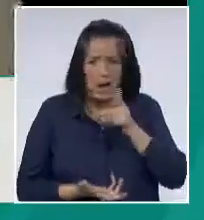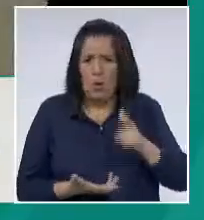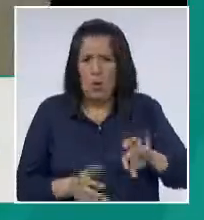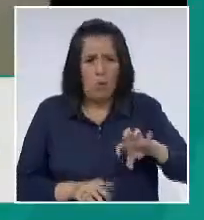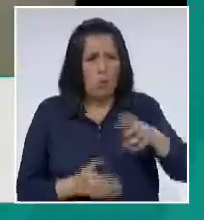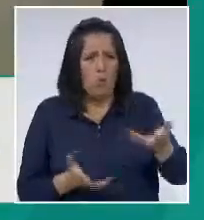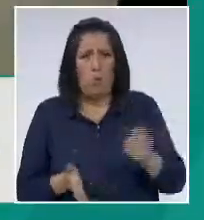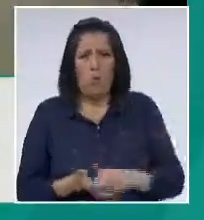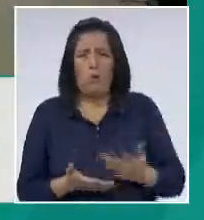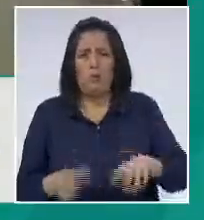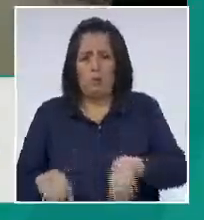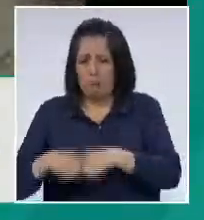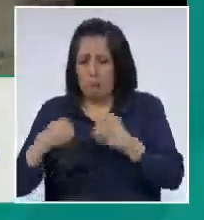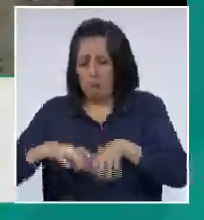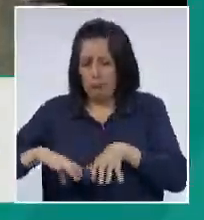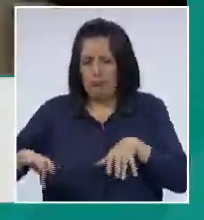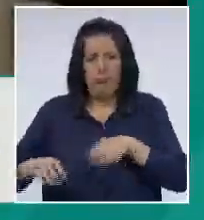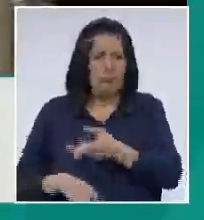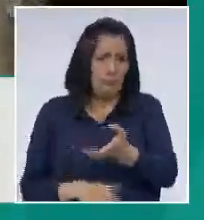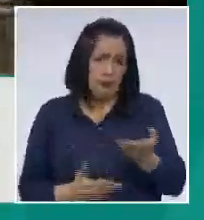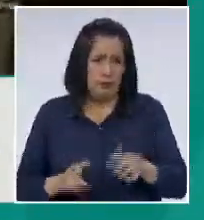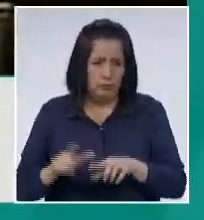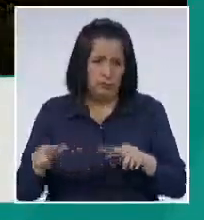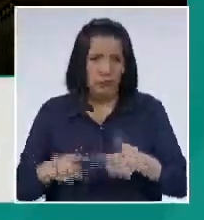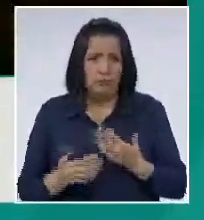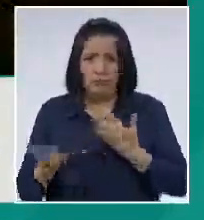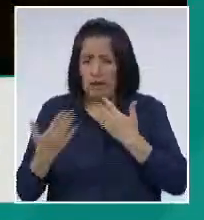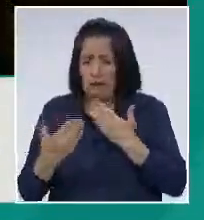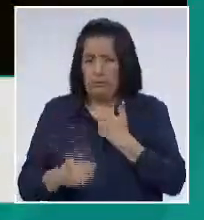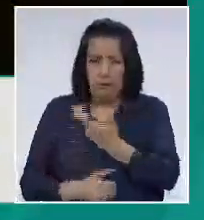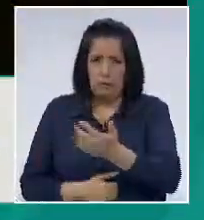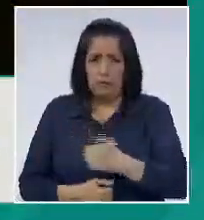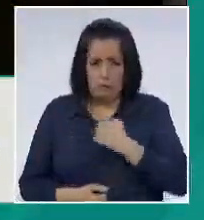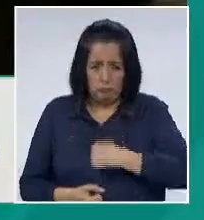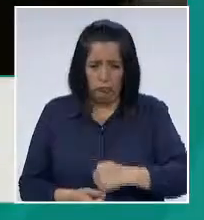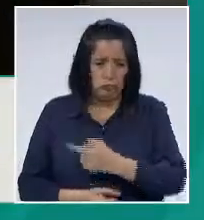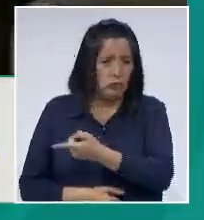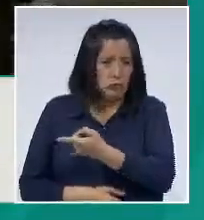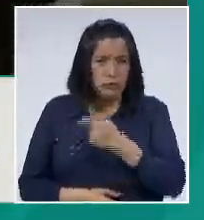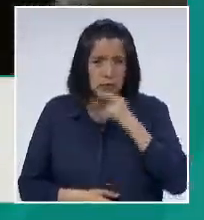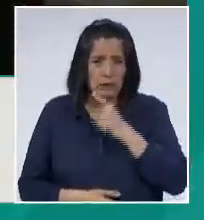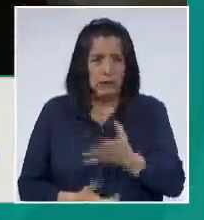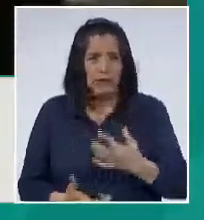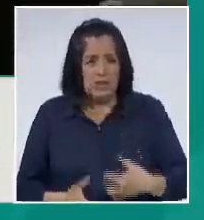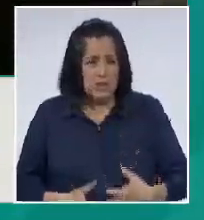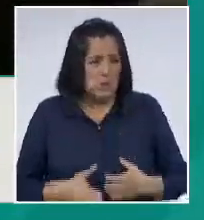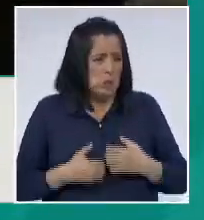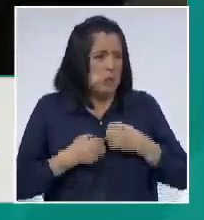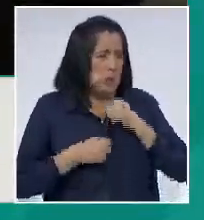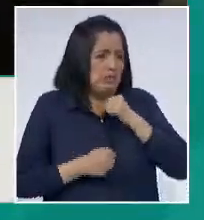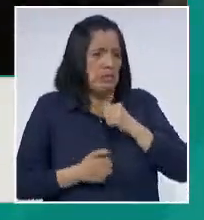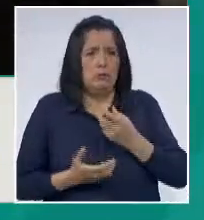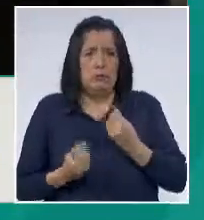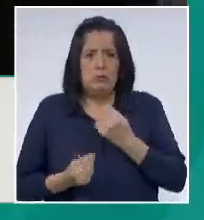esta avería en la tubería de este distrito. Vamos a conversar rápidamente con una de sus hijas. Siente impotencia por cómo murió su